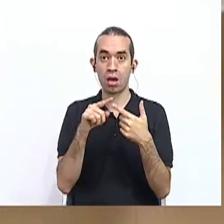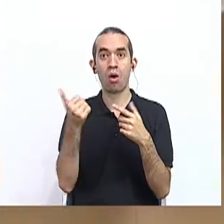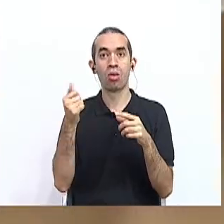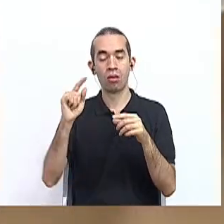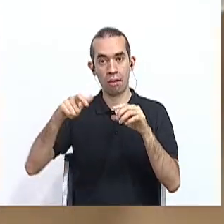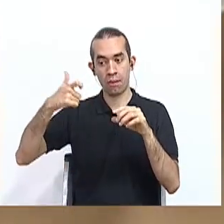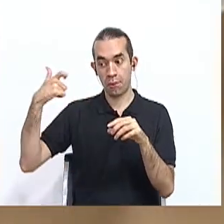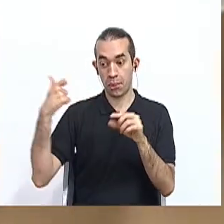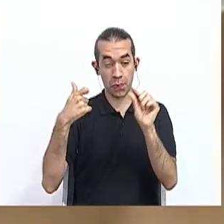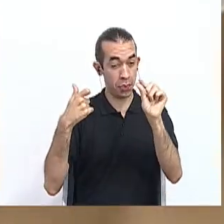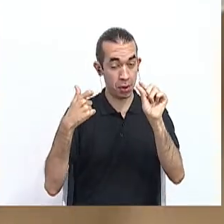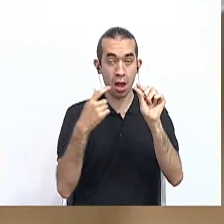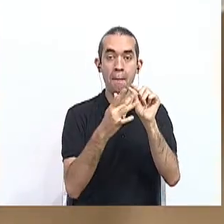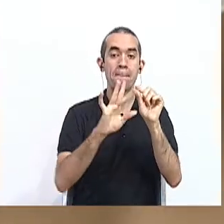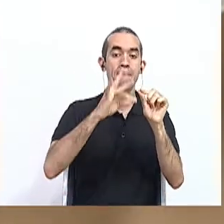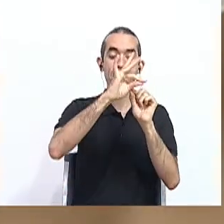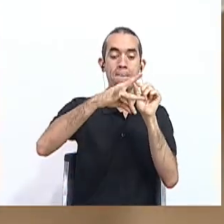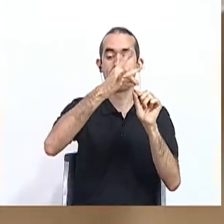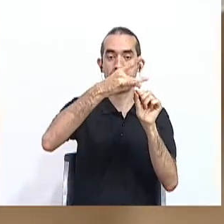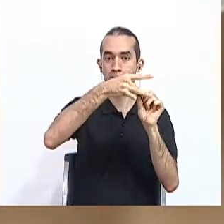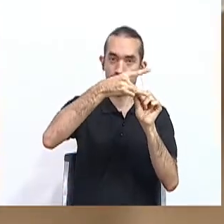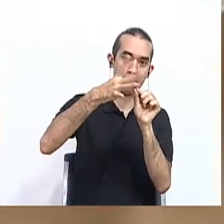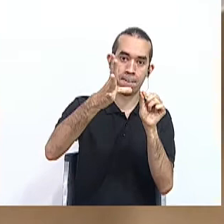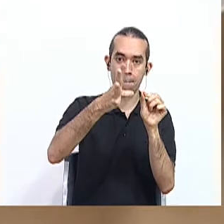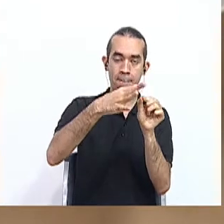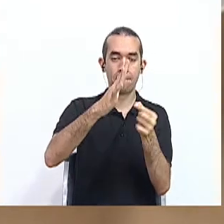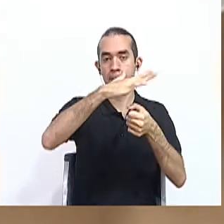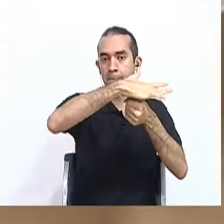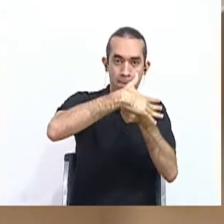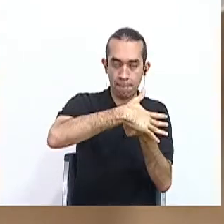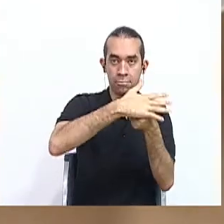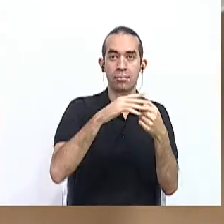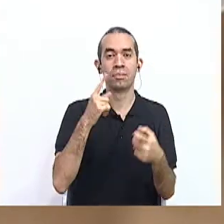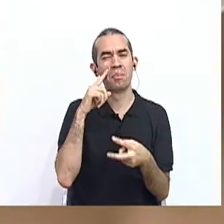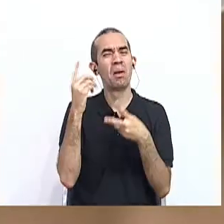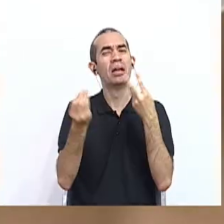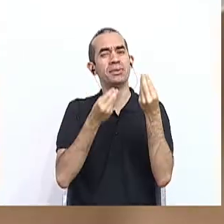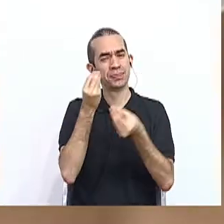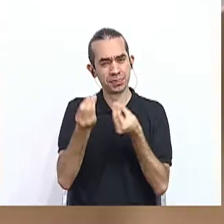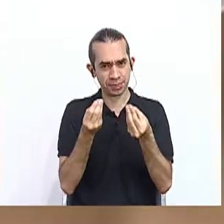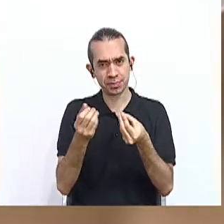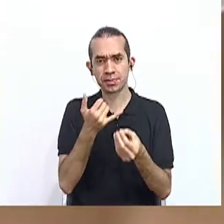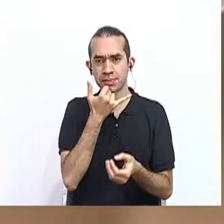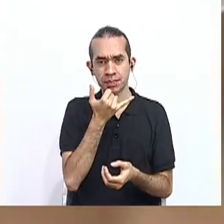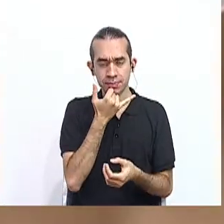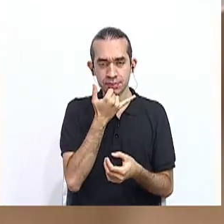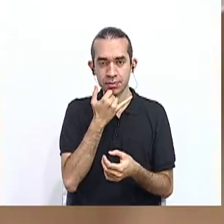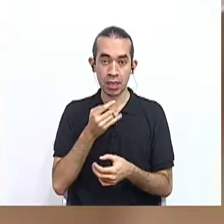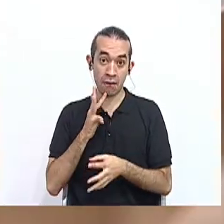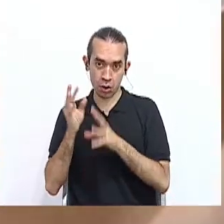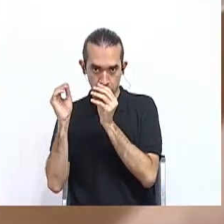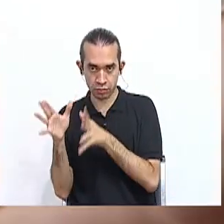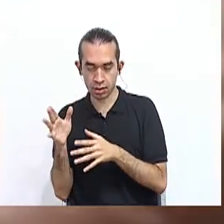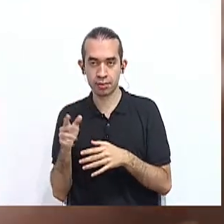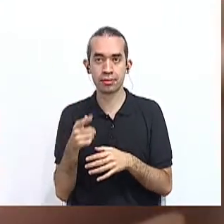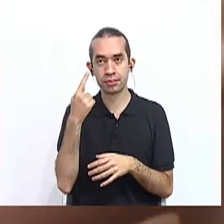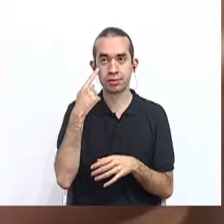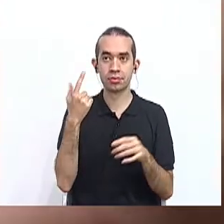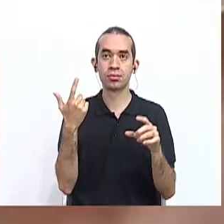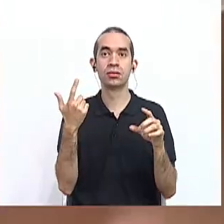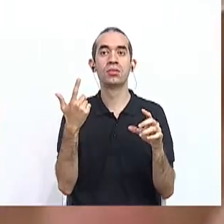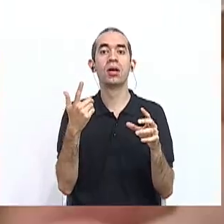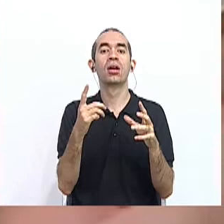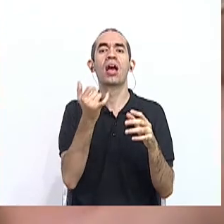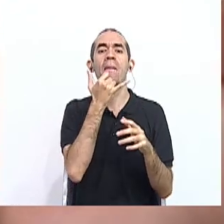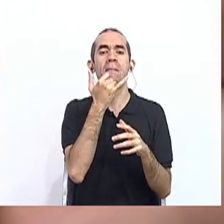jeringa. Veamos lo que ocurre. Observen qué va a ocurrir dentro de la jeringa con el tamaño